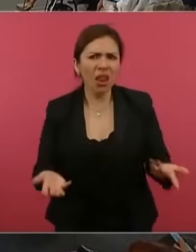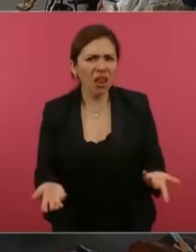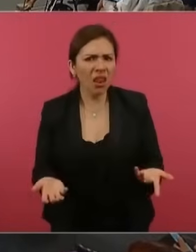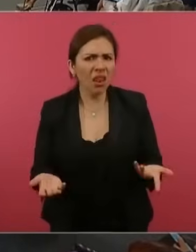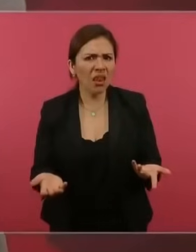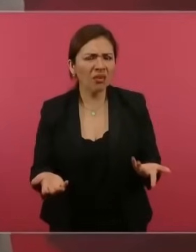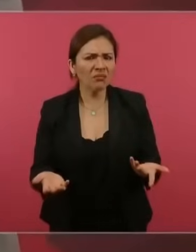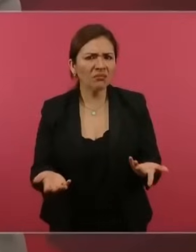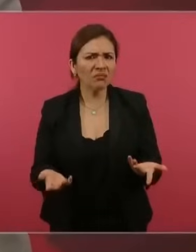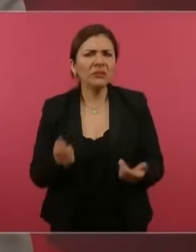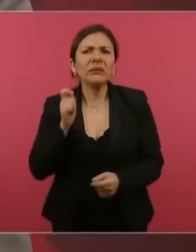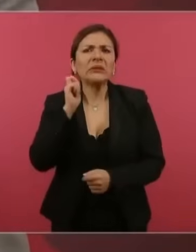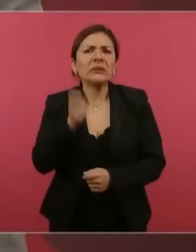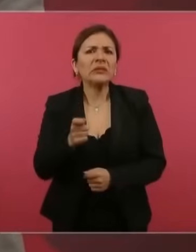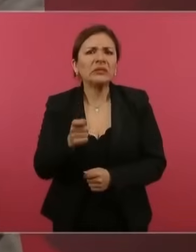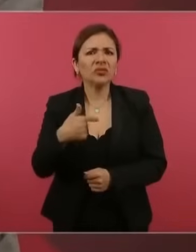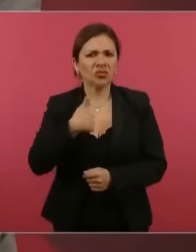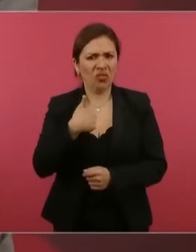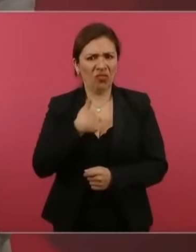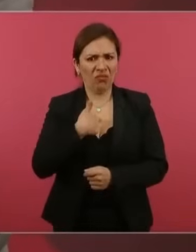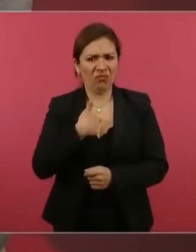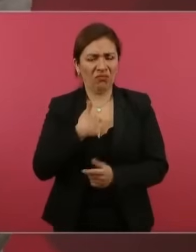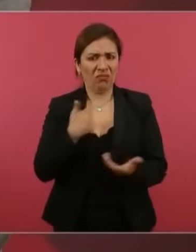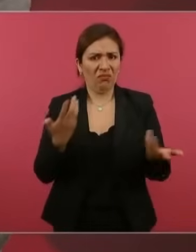¿En qué consistió